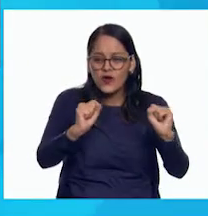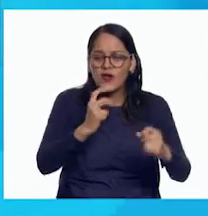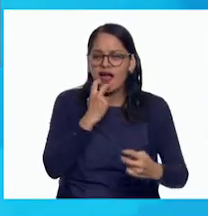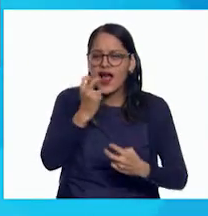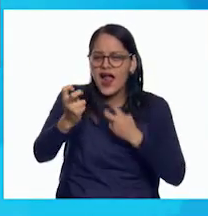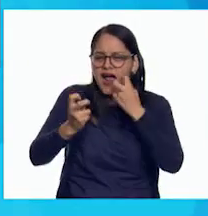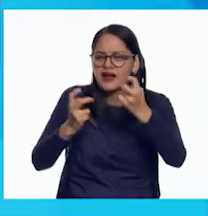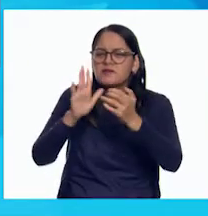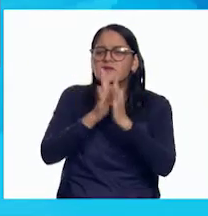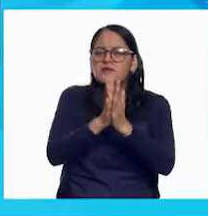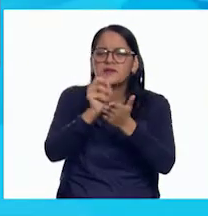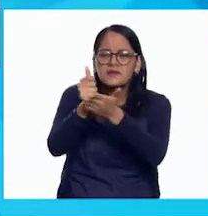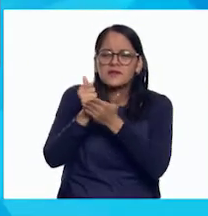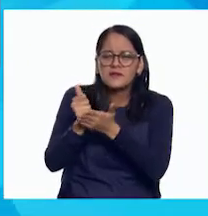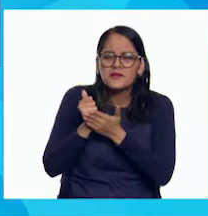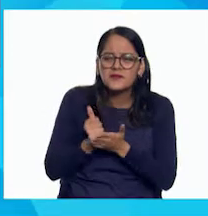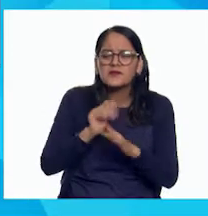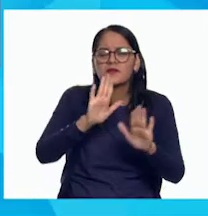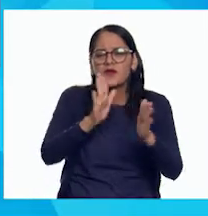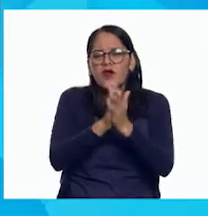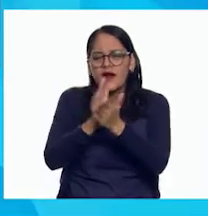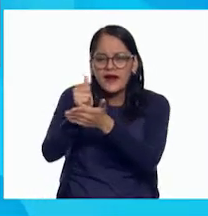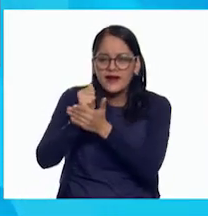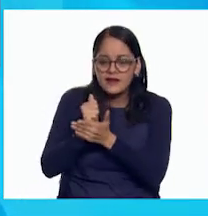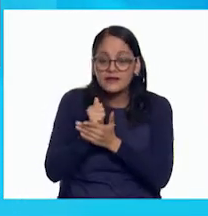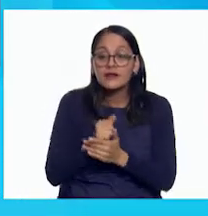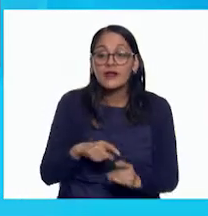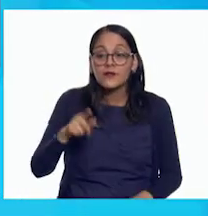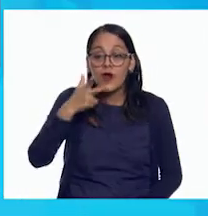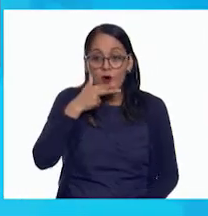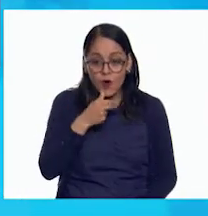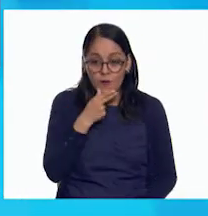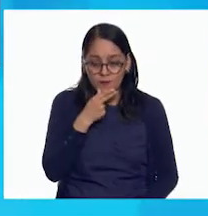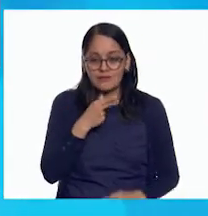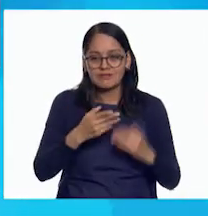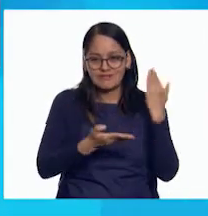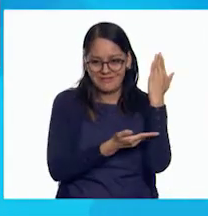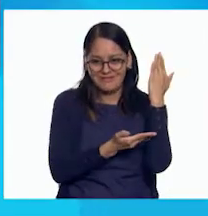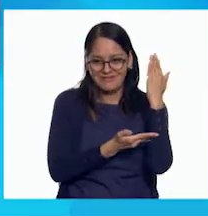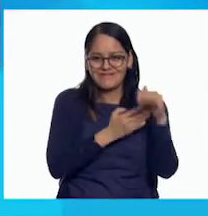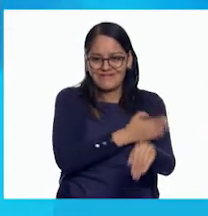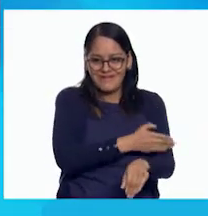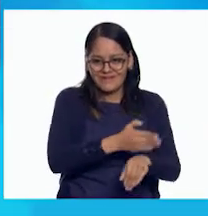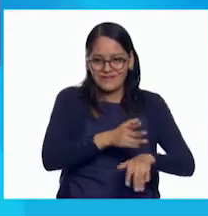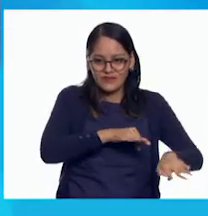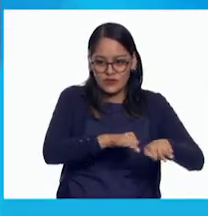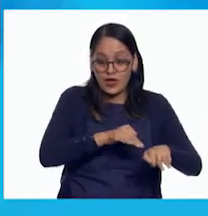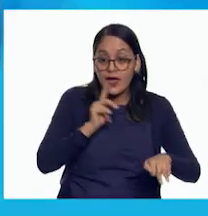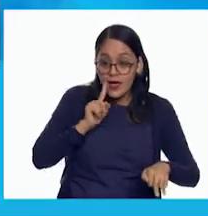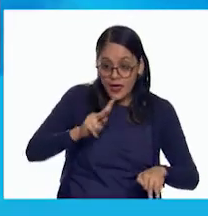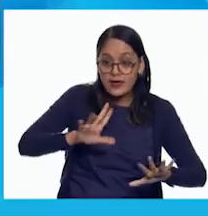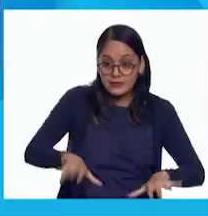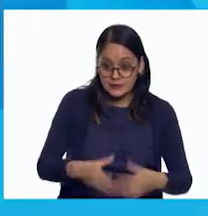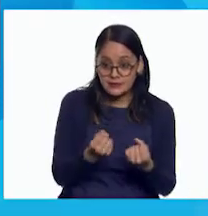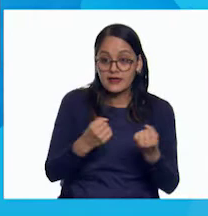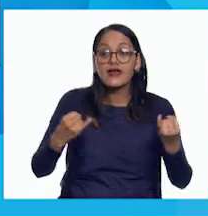gritando: ¡Auxilio! ¡Socorro! Un leñador que pasaba por ahí la salvó. También rescató a la abuela de la panza del lobo.